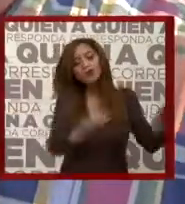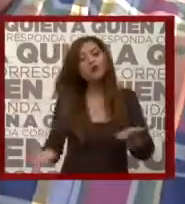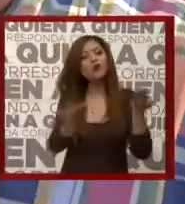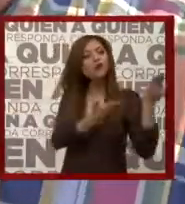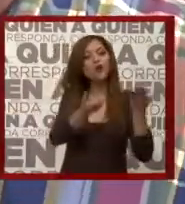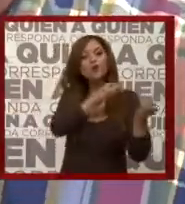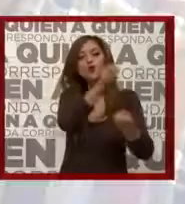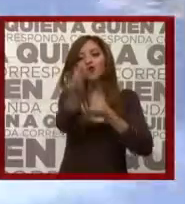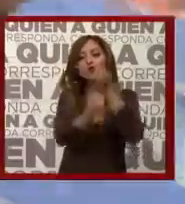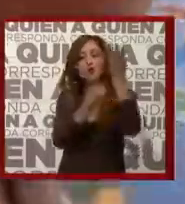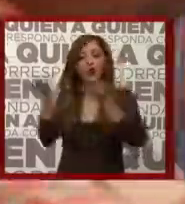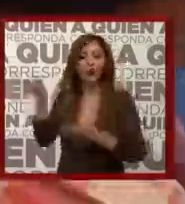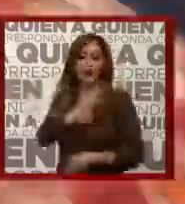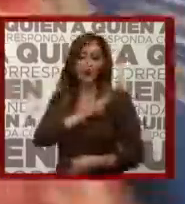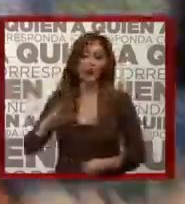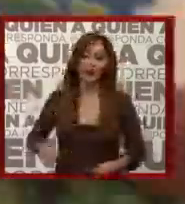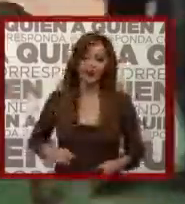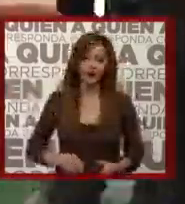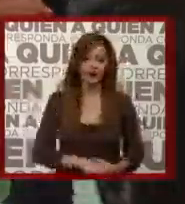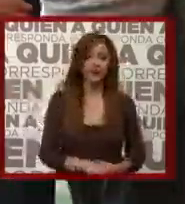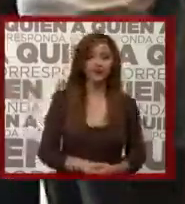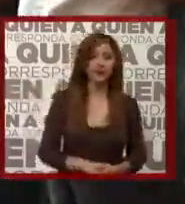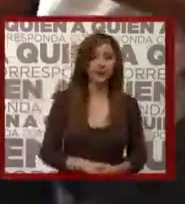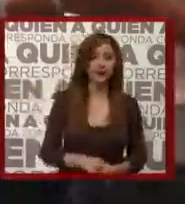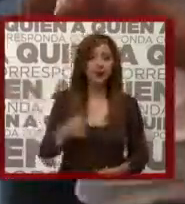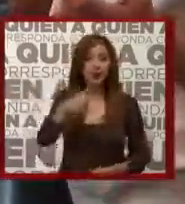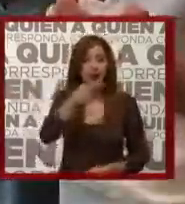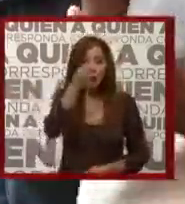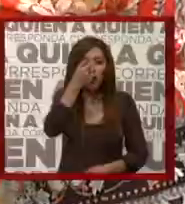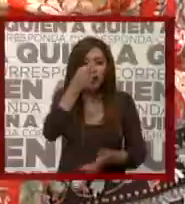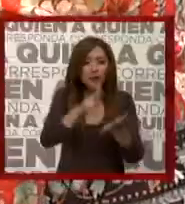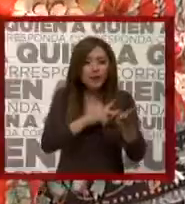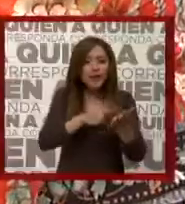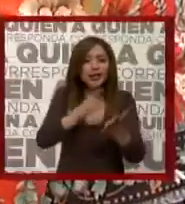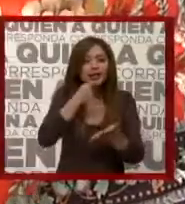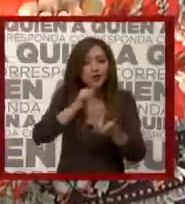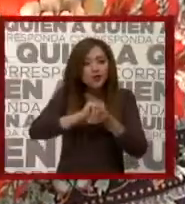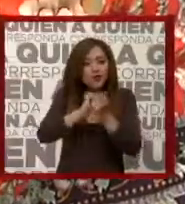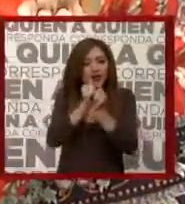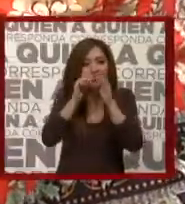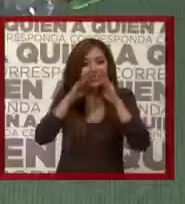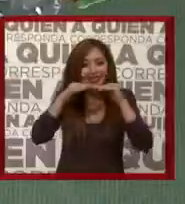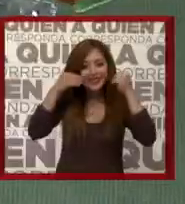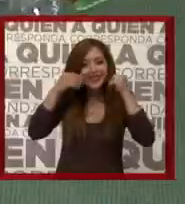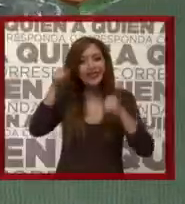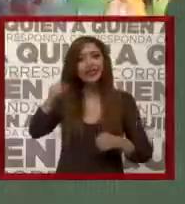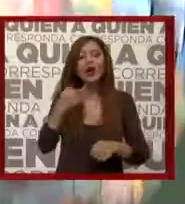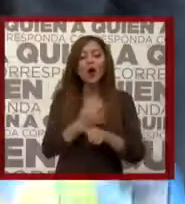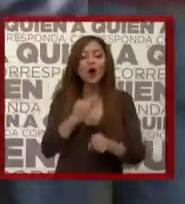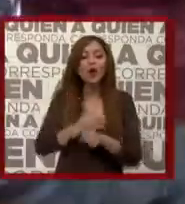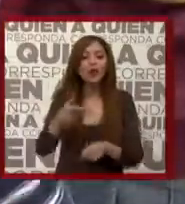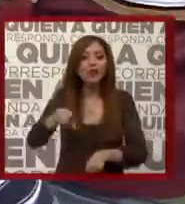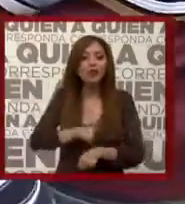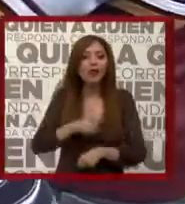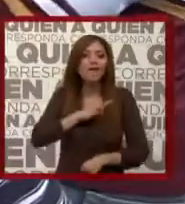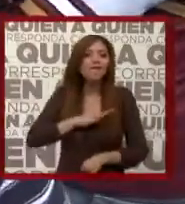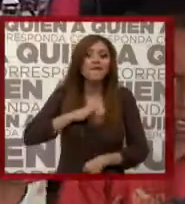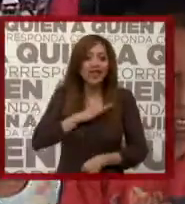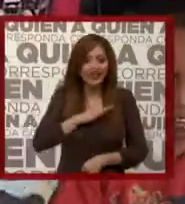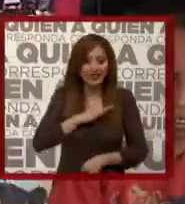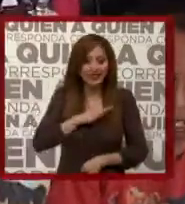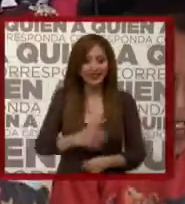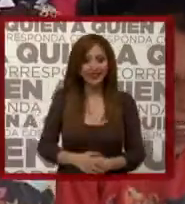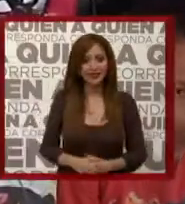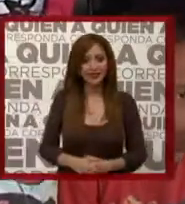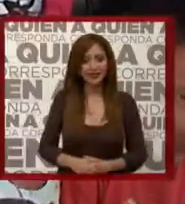este importante municipio. Pocas, muy pocas son las ocasiones que estos niños sonríen. Pocos son sus momentos felices y este fue uno de ellos.